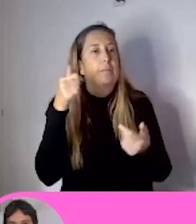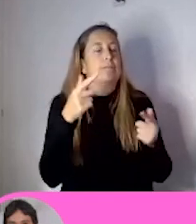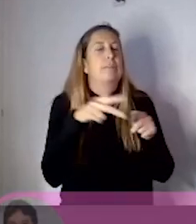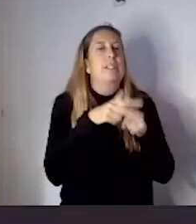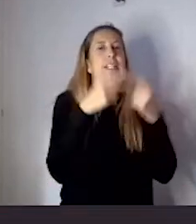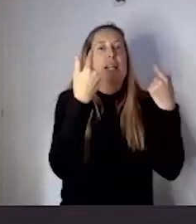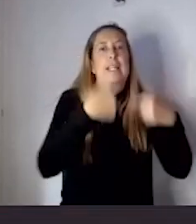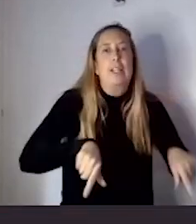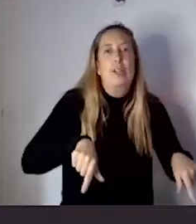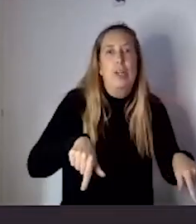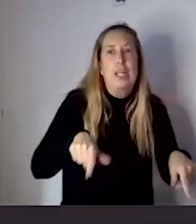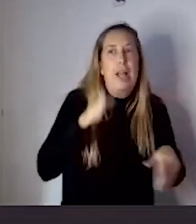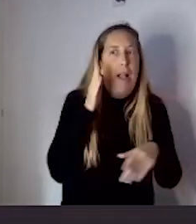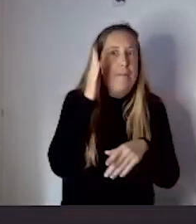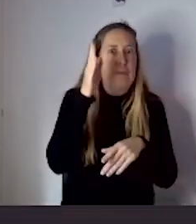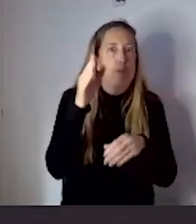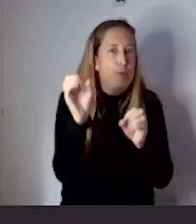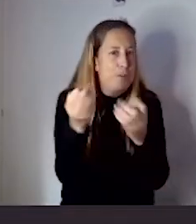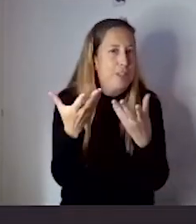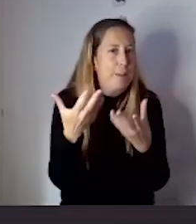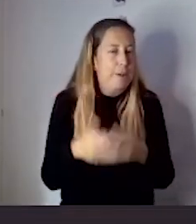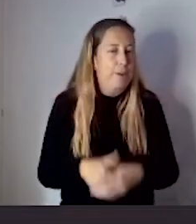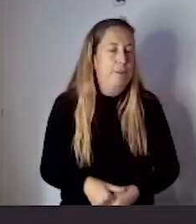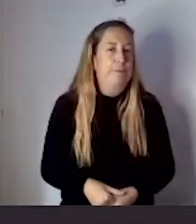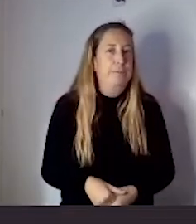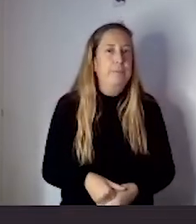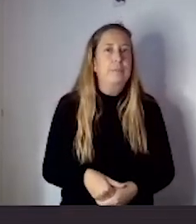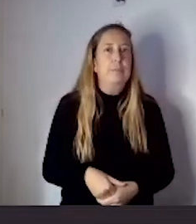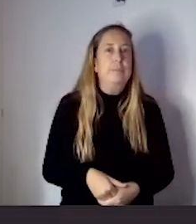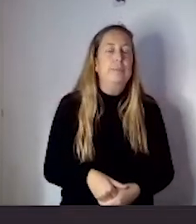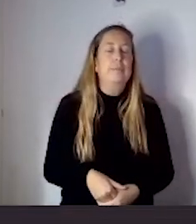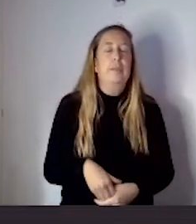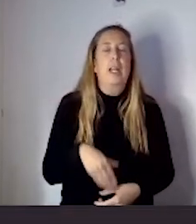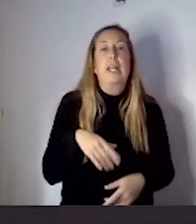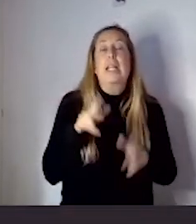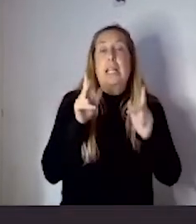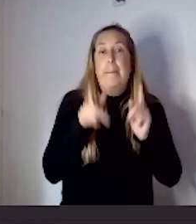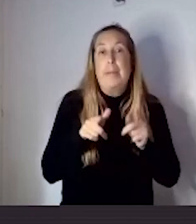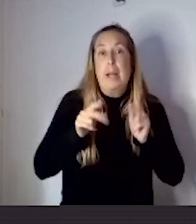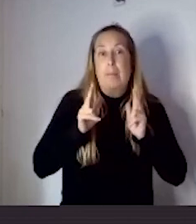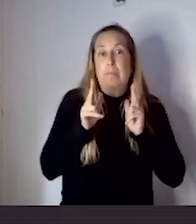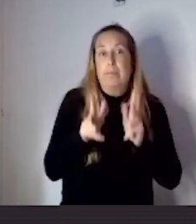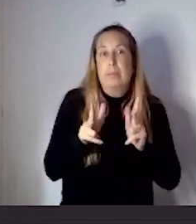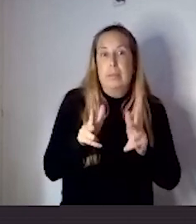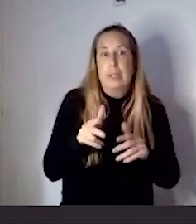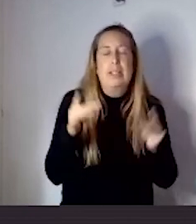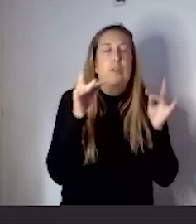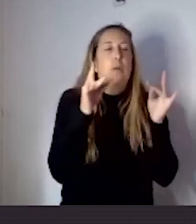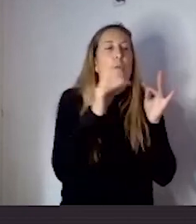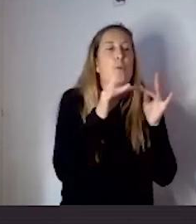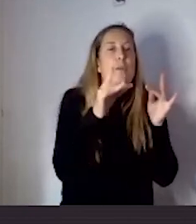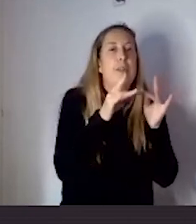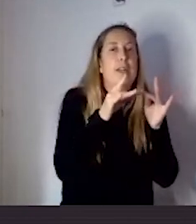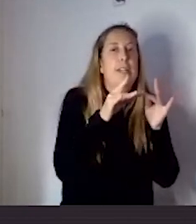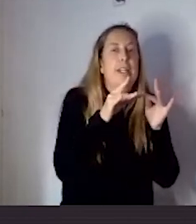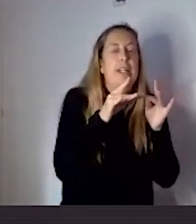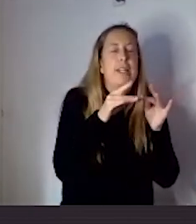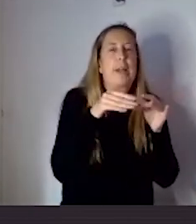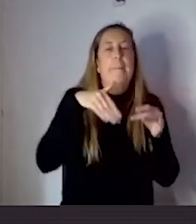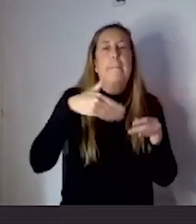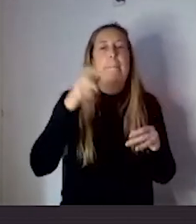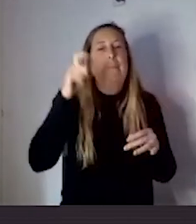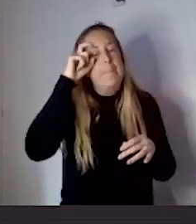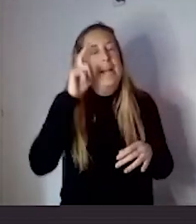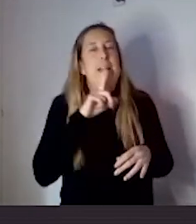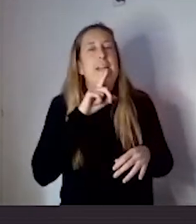quiero decirle el metaverso no es un sitio son muchos sitios es el internet con espacio o sea vamos a entrar a estas experiencias